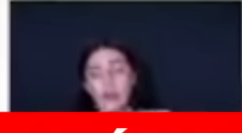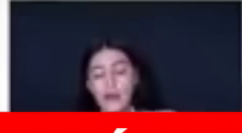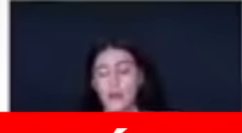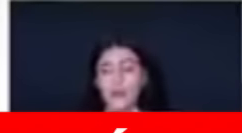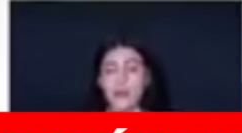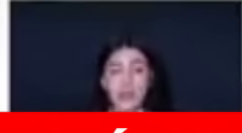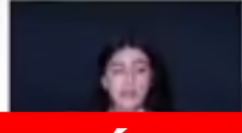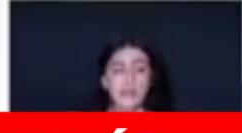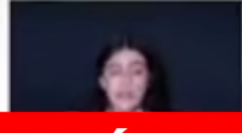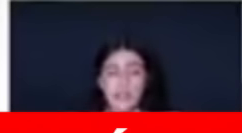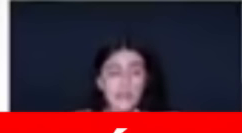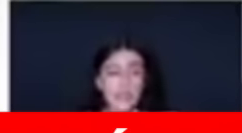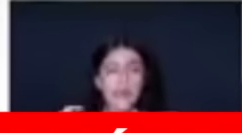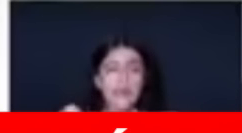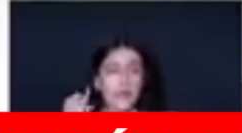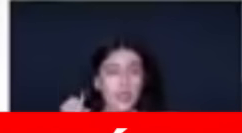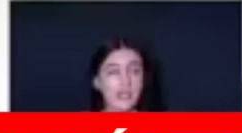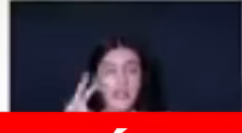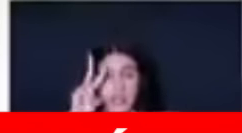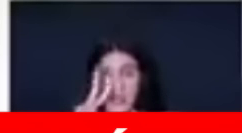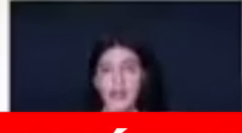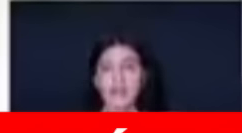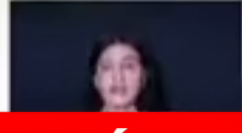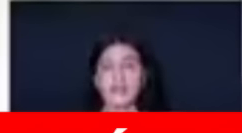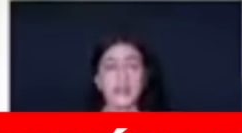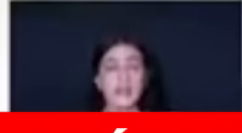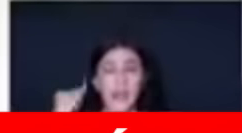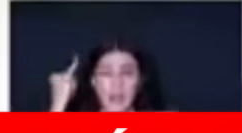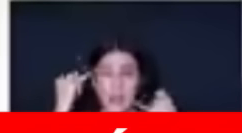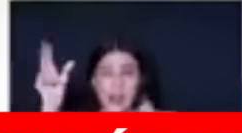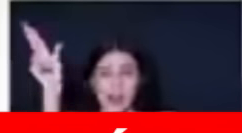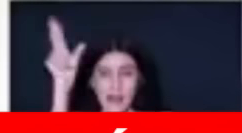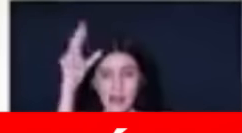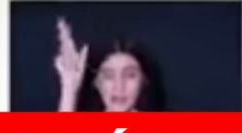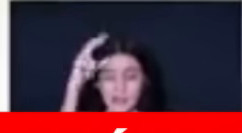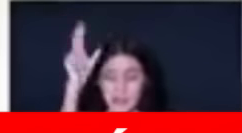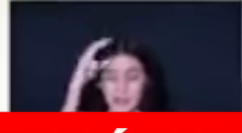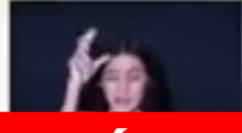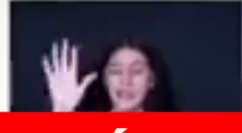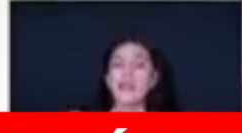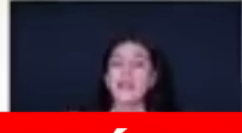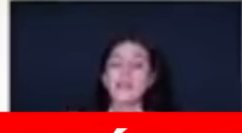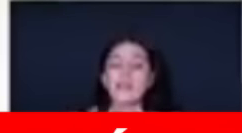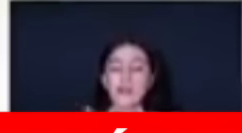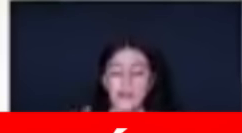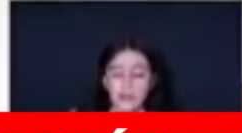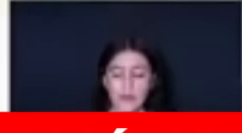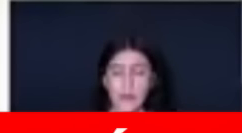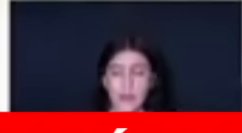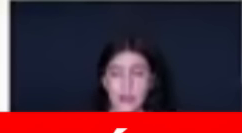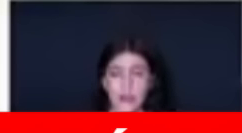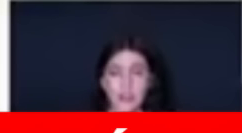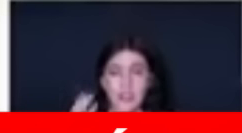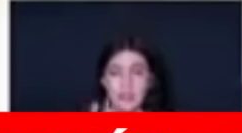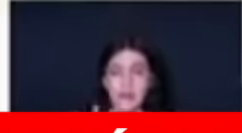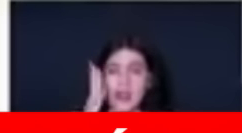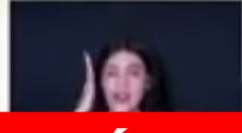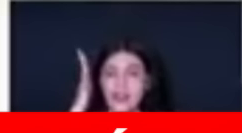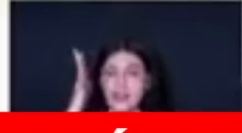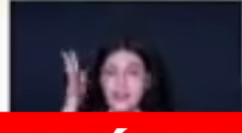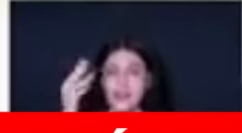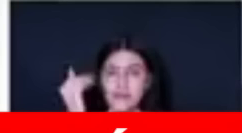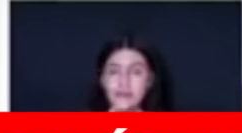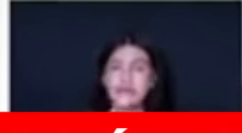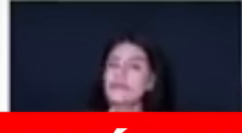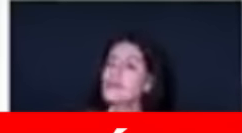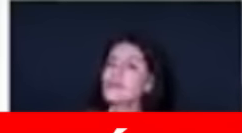derrotó porque tenía la verdad, la astucia y sobre todo porque tenía la fe. La